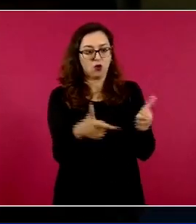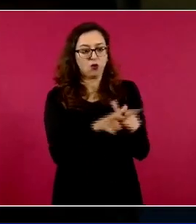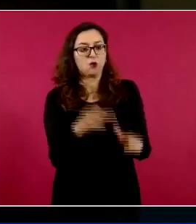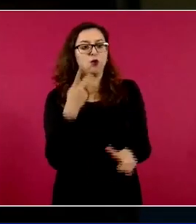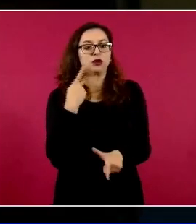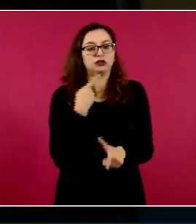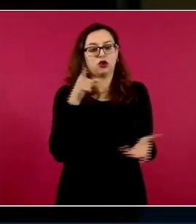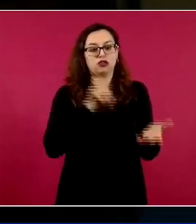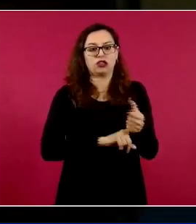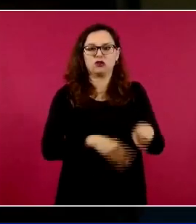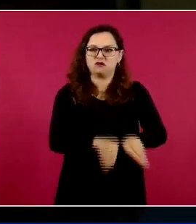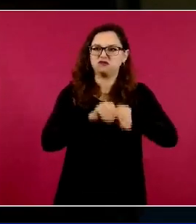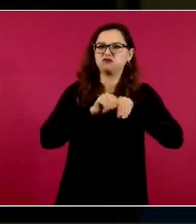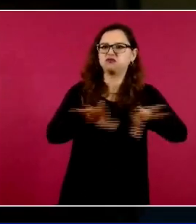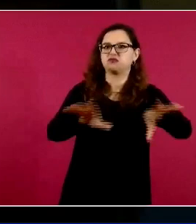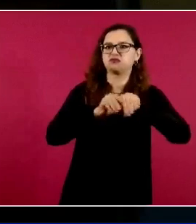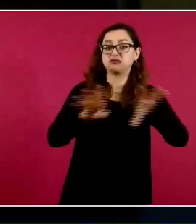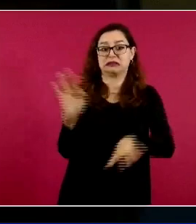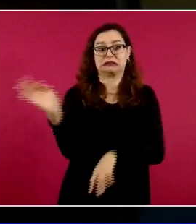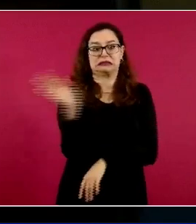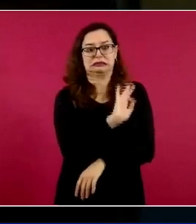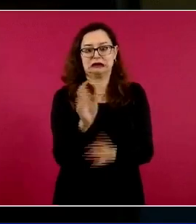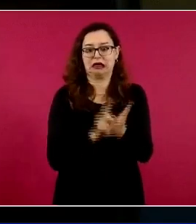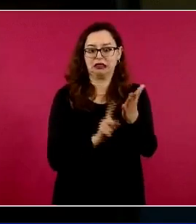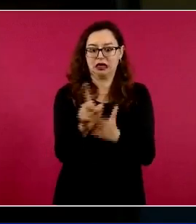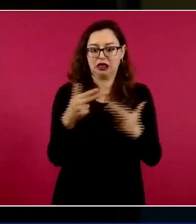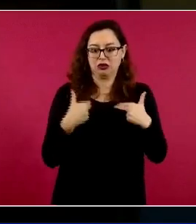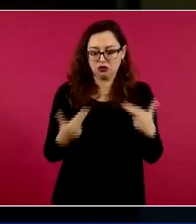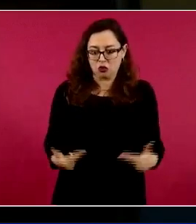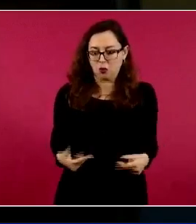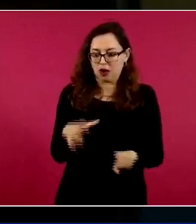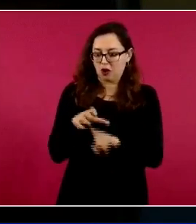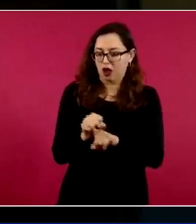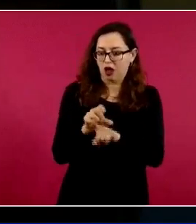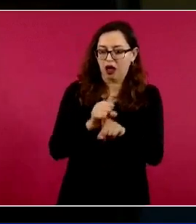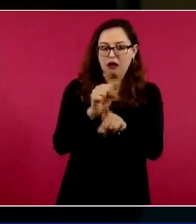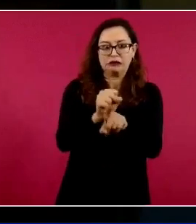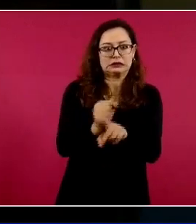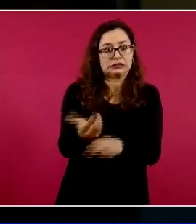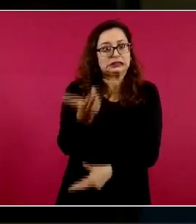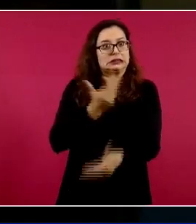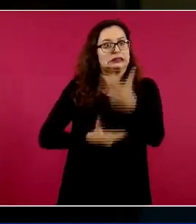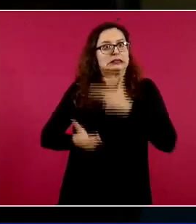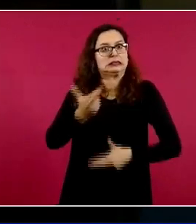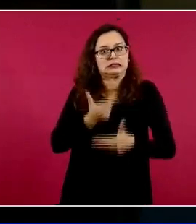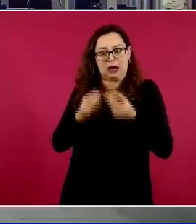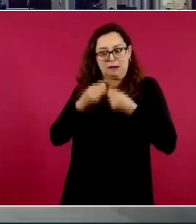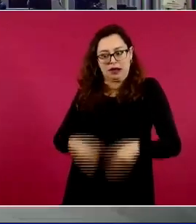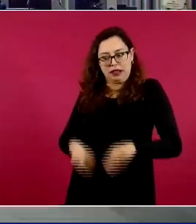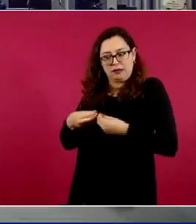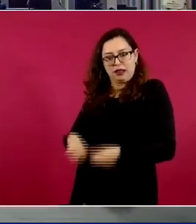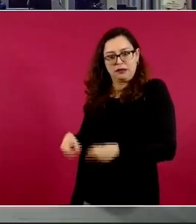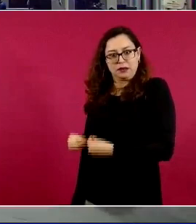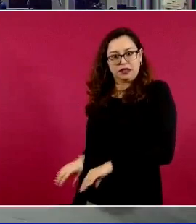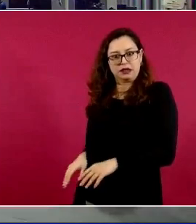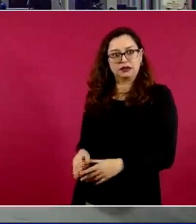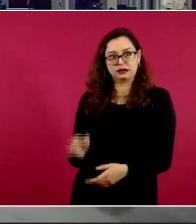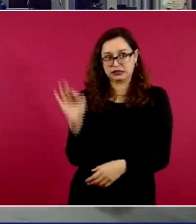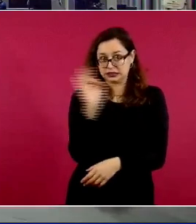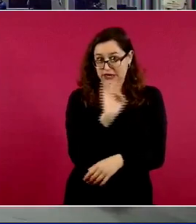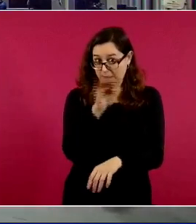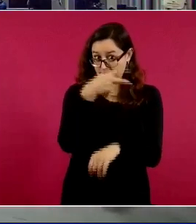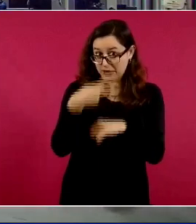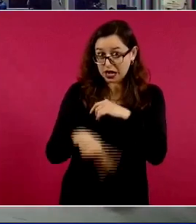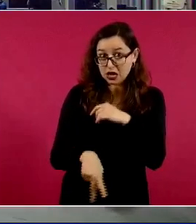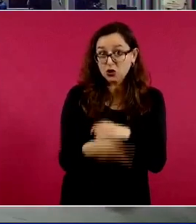podría generar un riesgo, un retroceso a lo que se está buscando tener hacia adelante en general en el país. No, creo